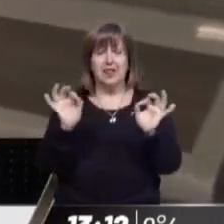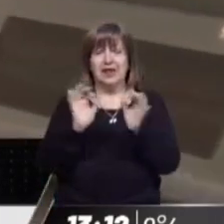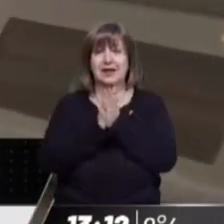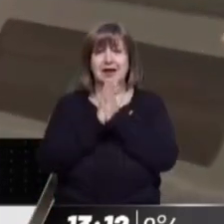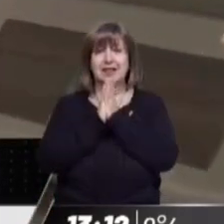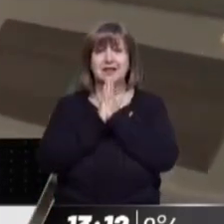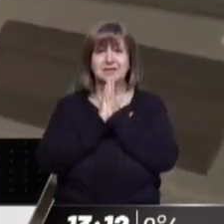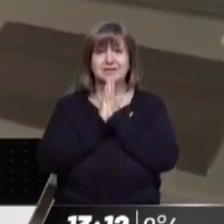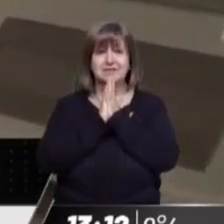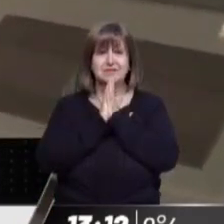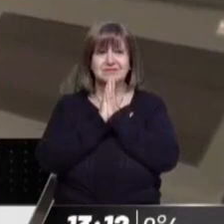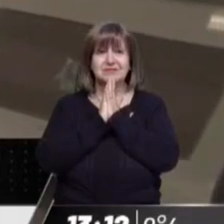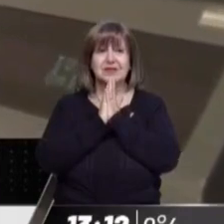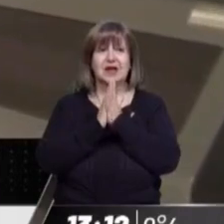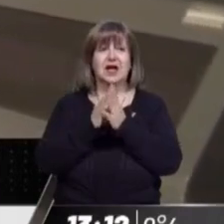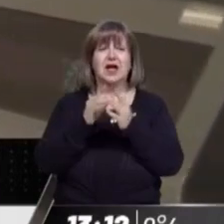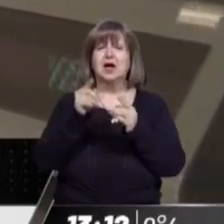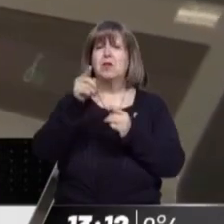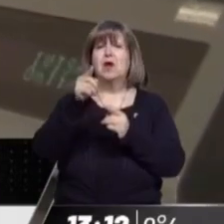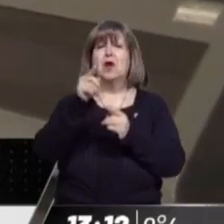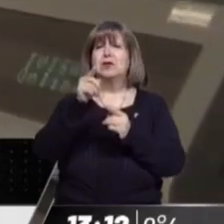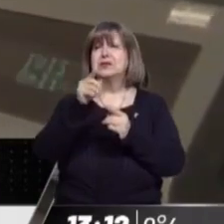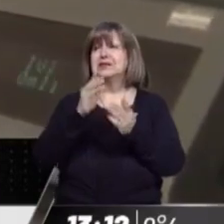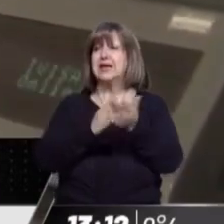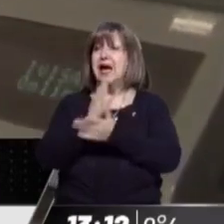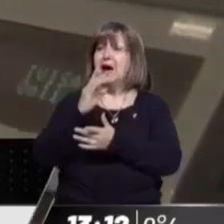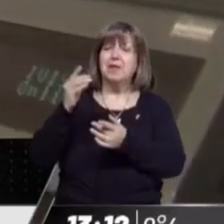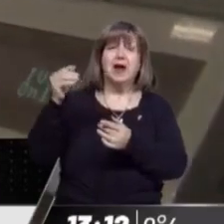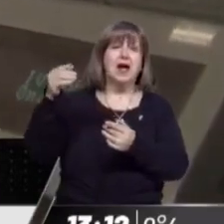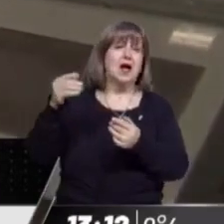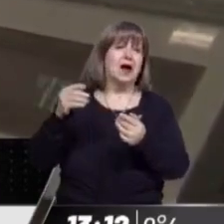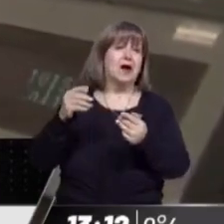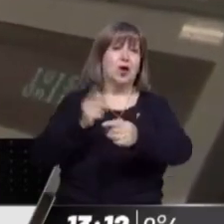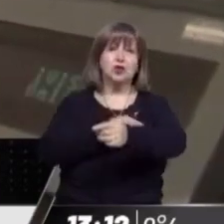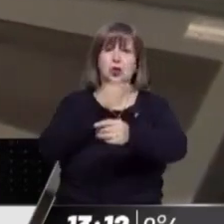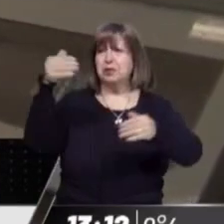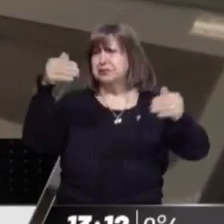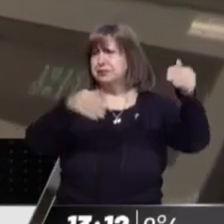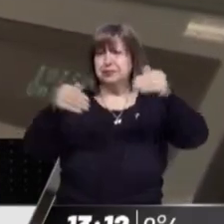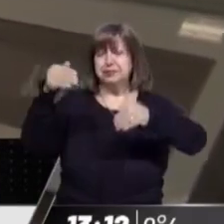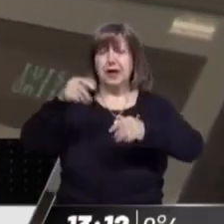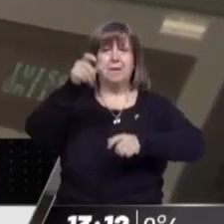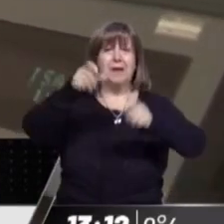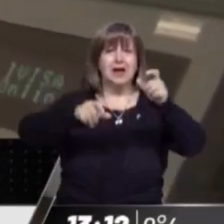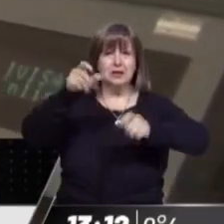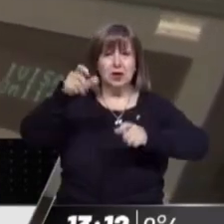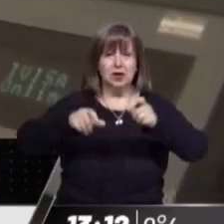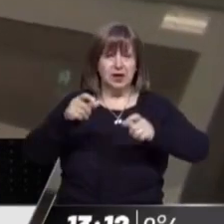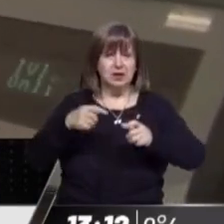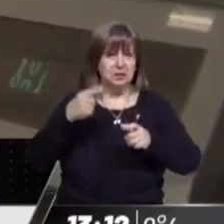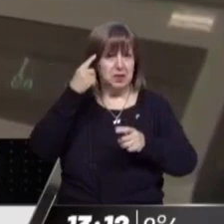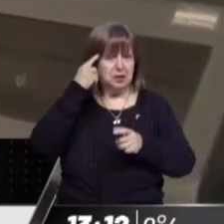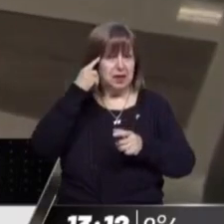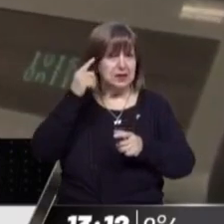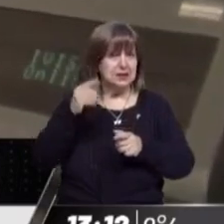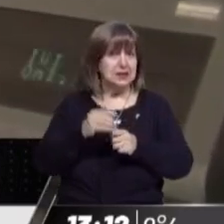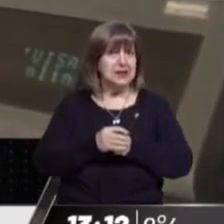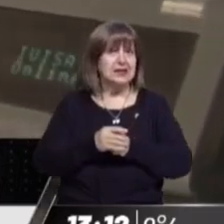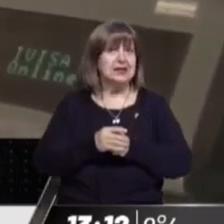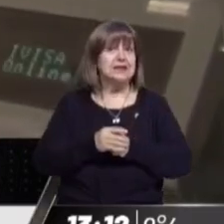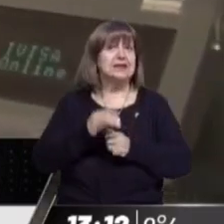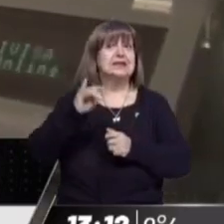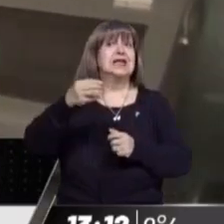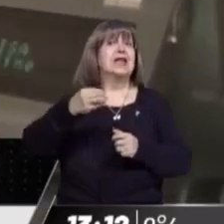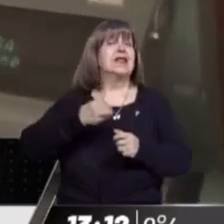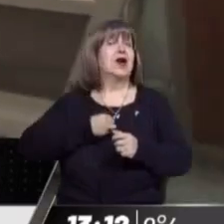ganador. De acuerdo a la clientela que tienen, ¿es fija, no es fija? ¿Qué piensan que va a pasar? ¿Va a venir esa persona acá? Si es de